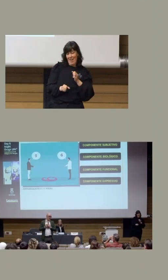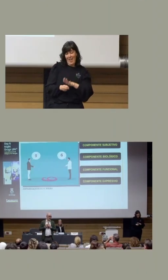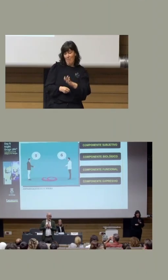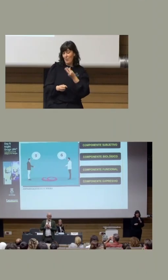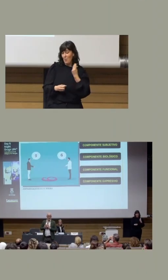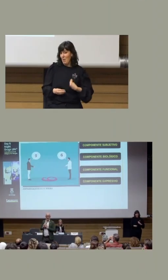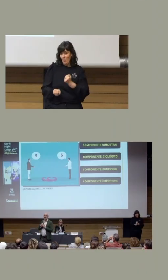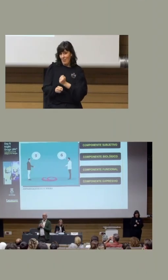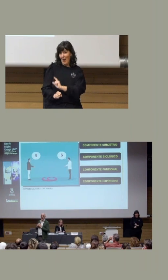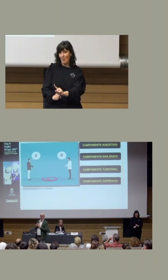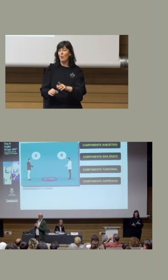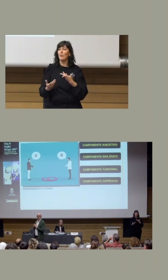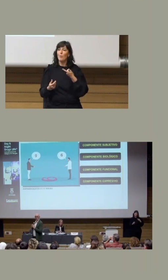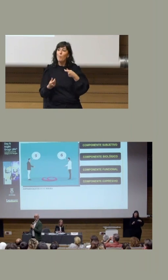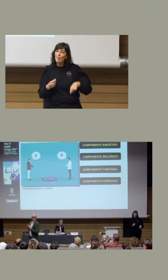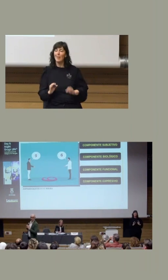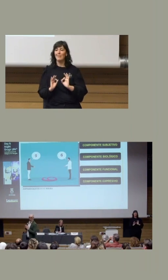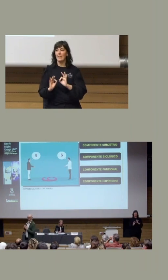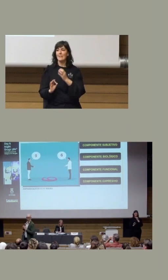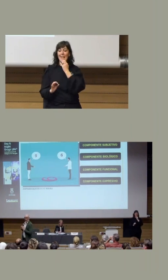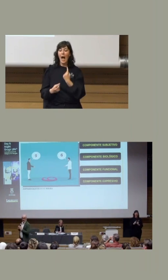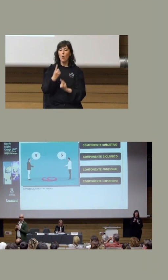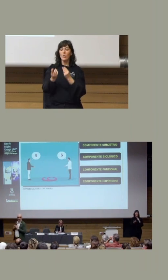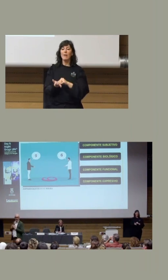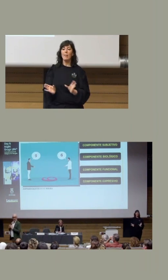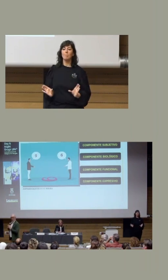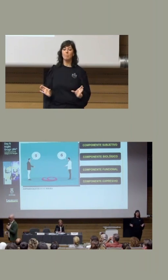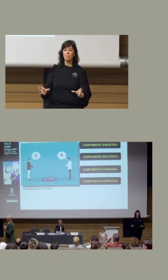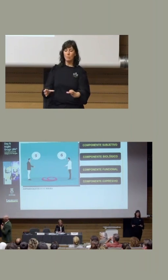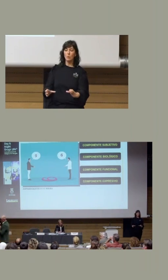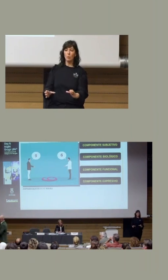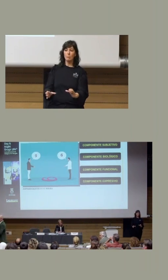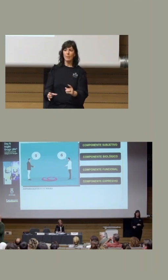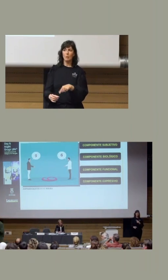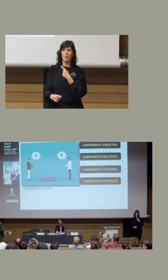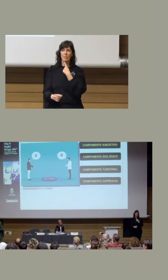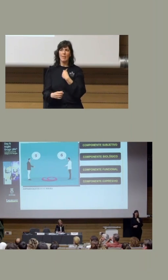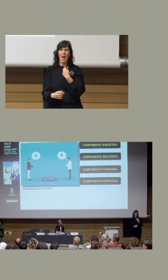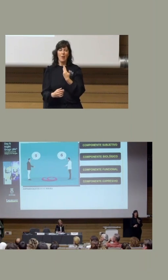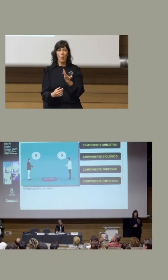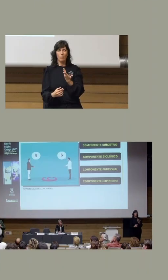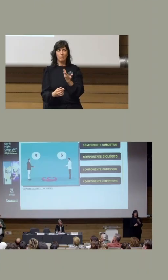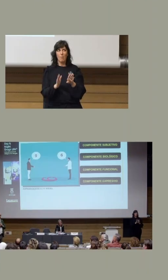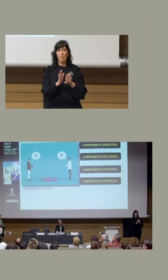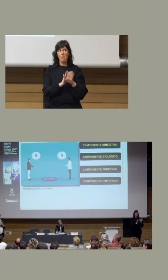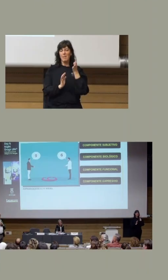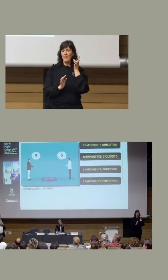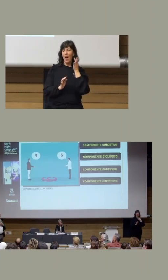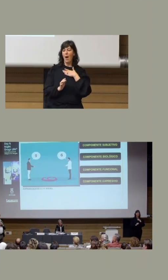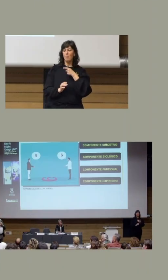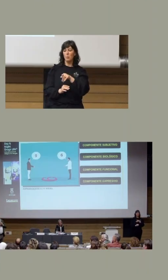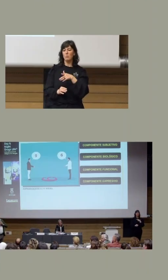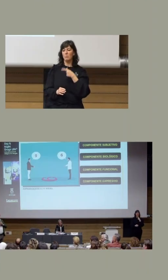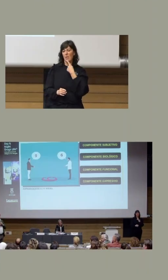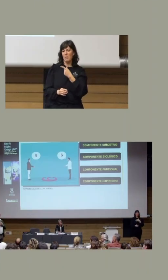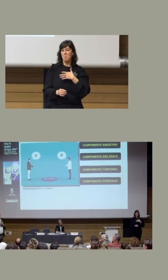Entonces, si alguna vez estés en una reunión y hacéis una propuesta que puede decir la vecina del quinto, recordar que no es profesional. Yo haría esto. Bueno, mi